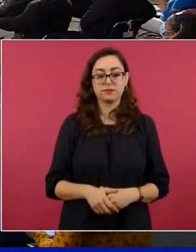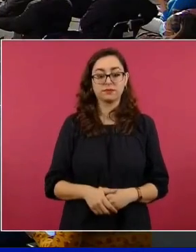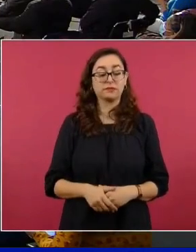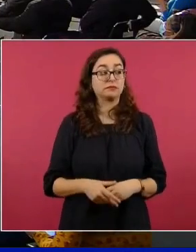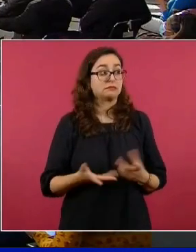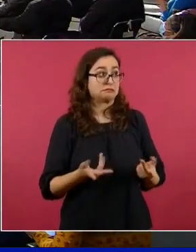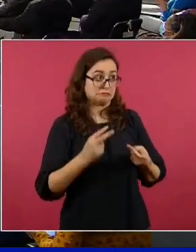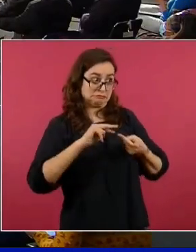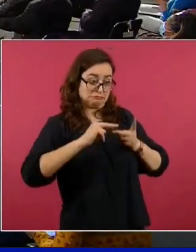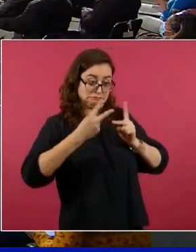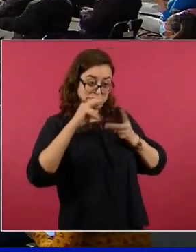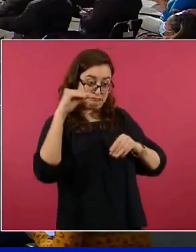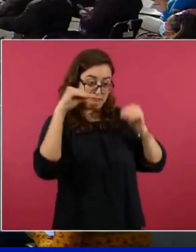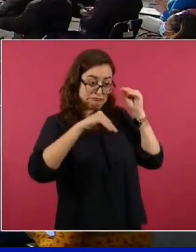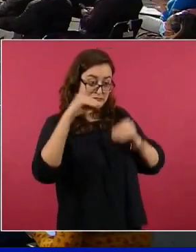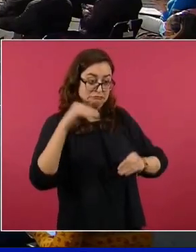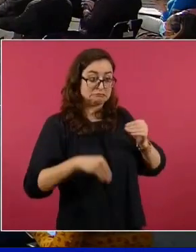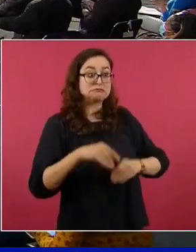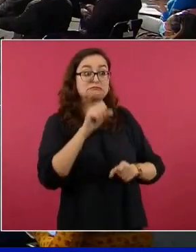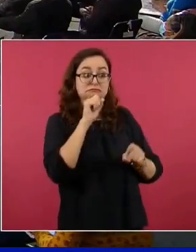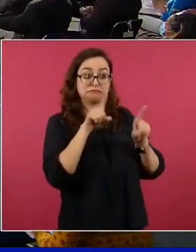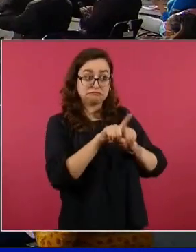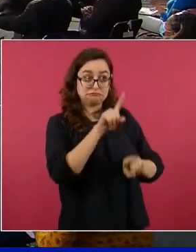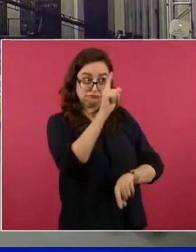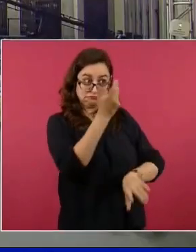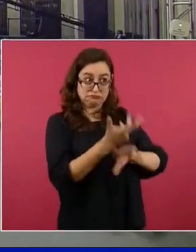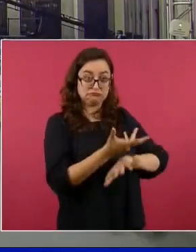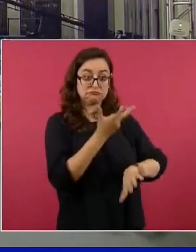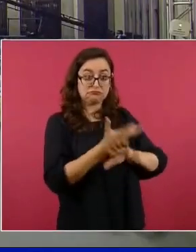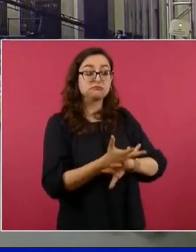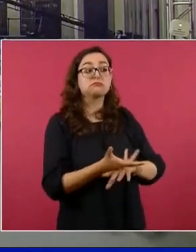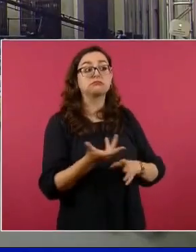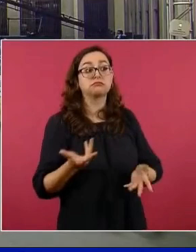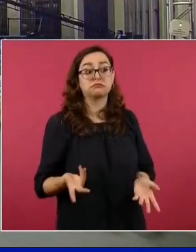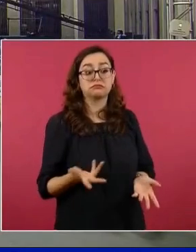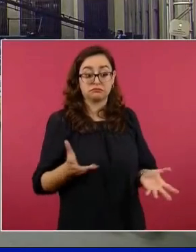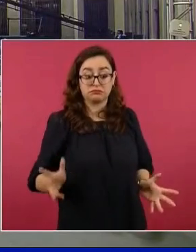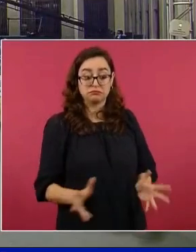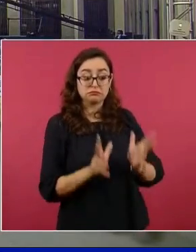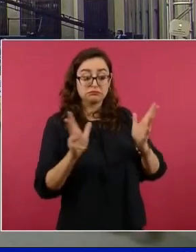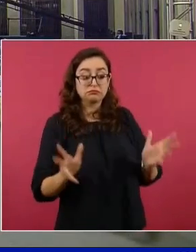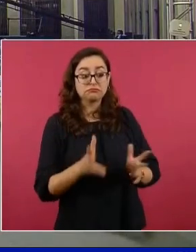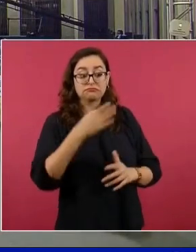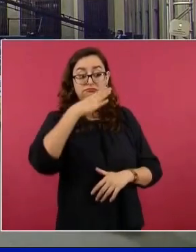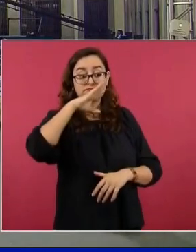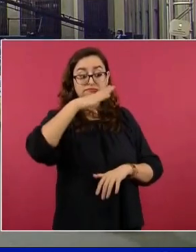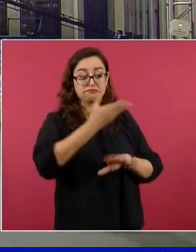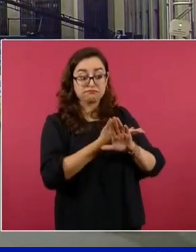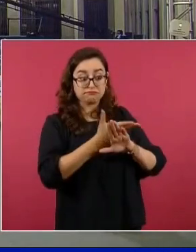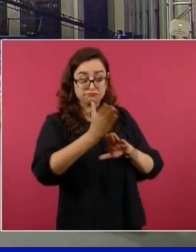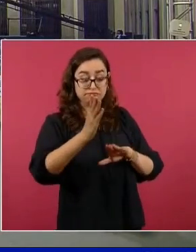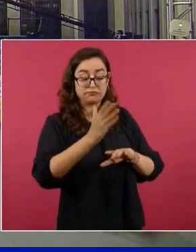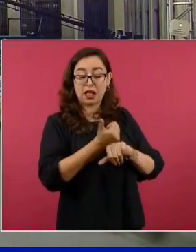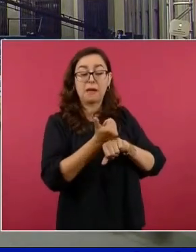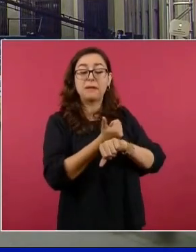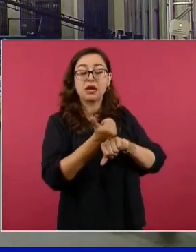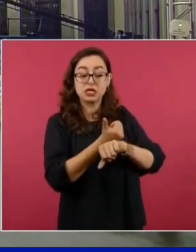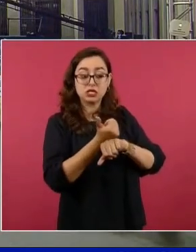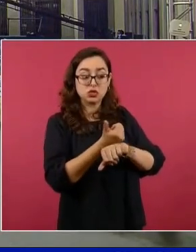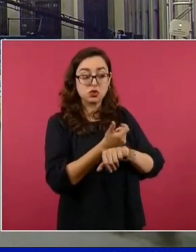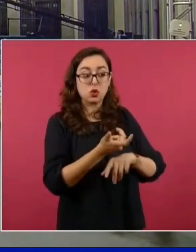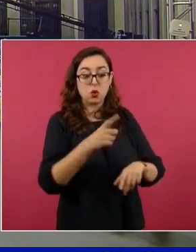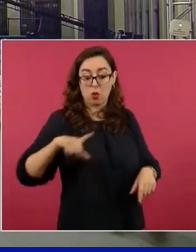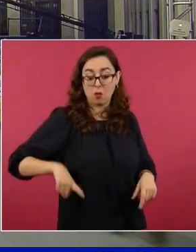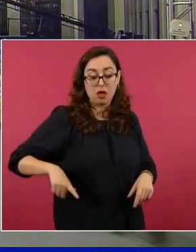y subsidiado en Estados Unidos, el maíz amarillo, la producción de maíz amarillo tiene infinidad